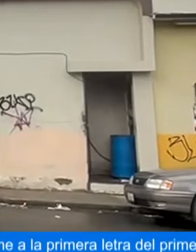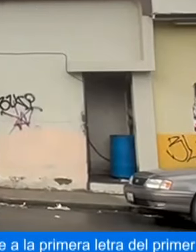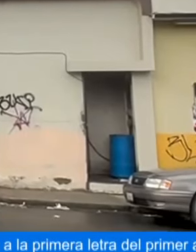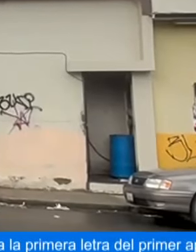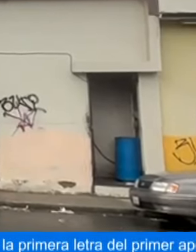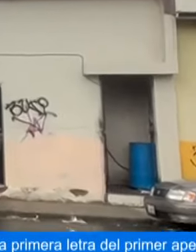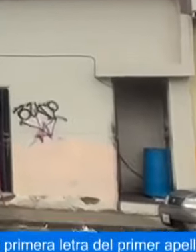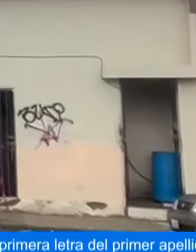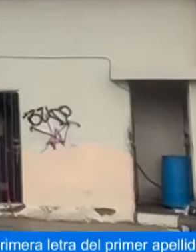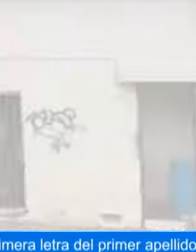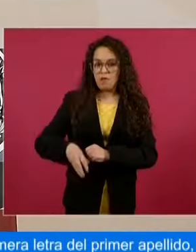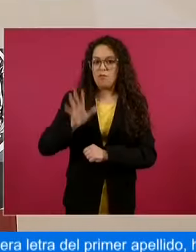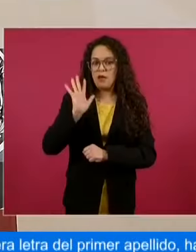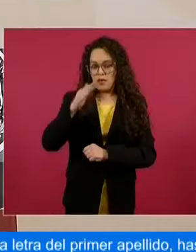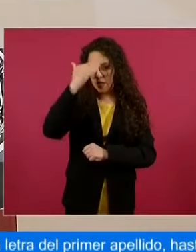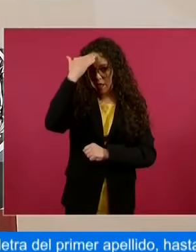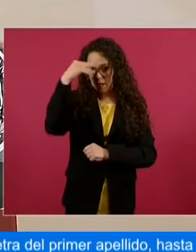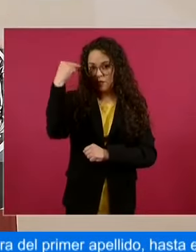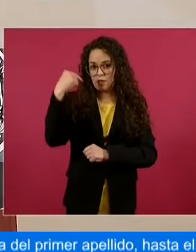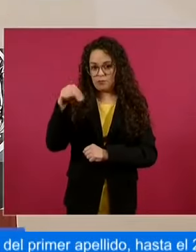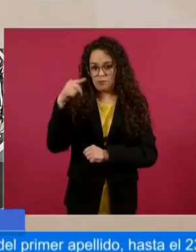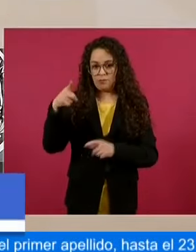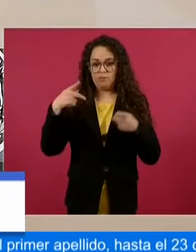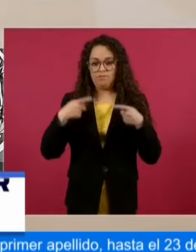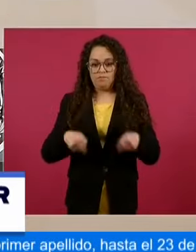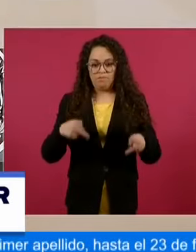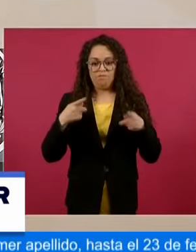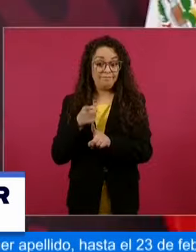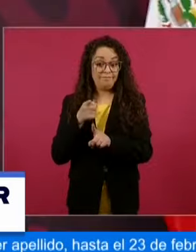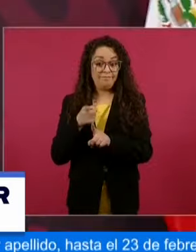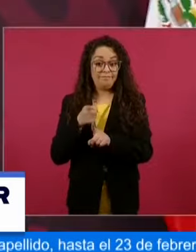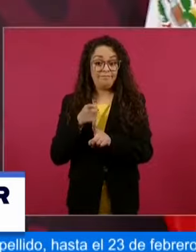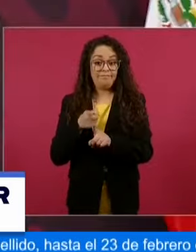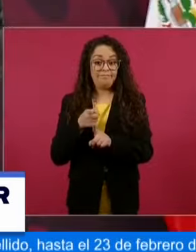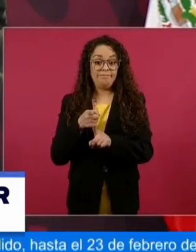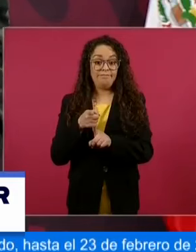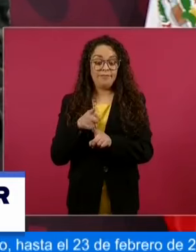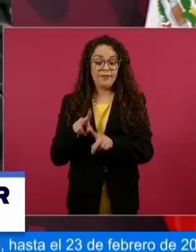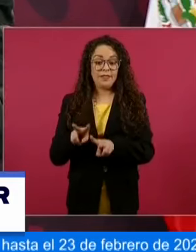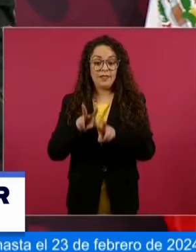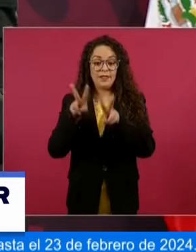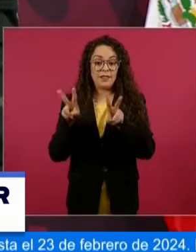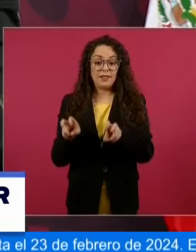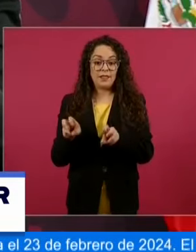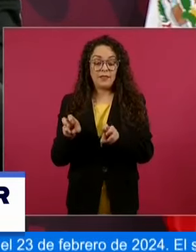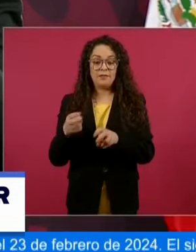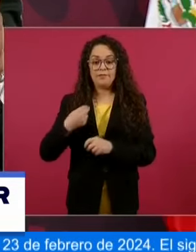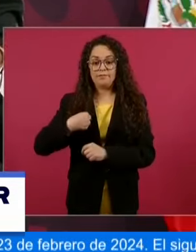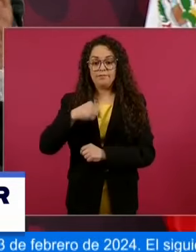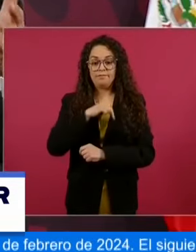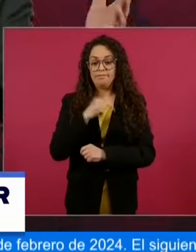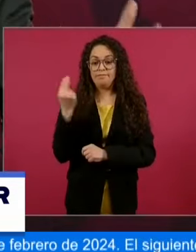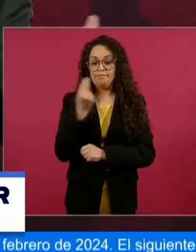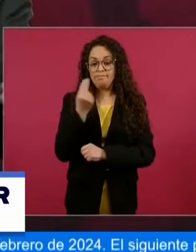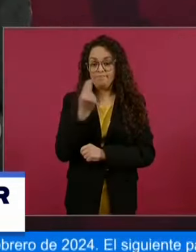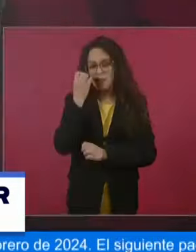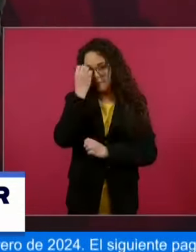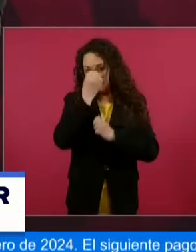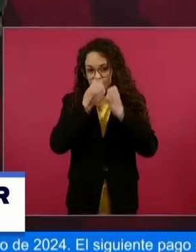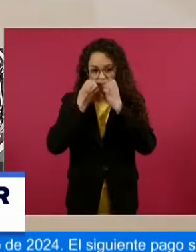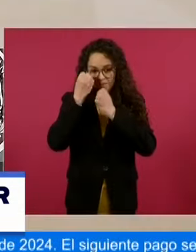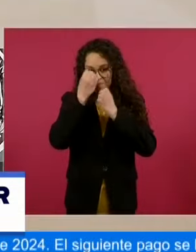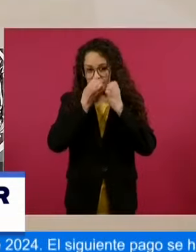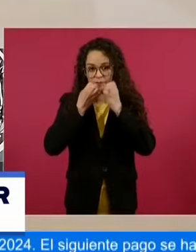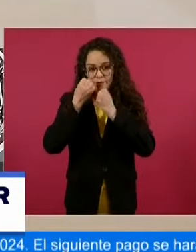Escuche. Es un asunto, pues, que tenemos que ver